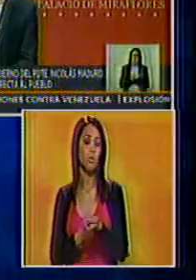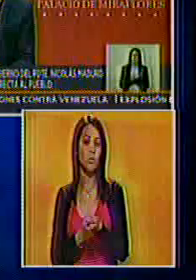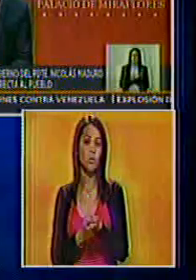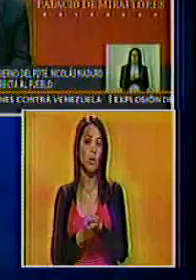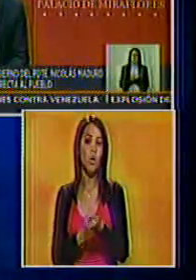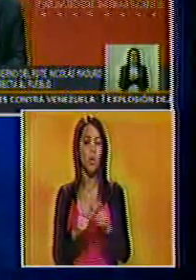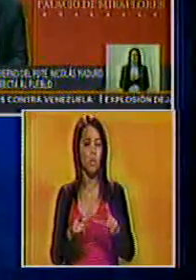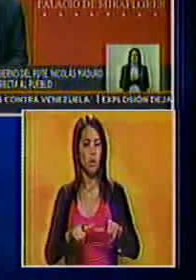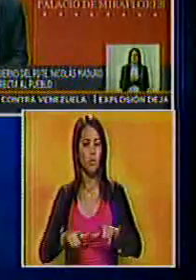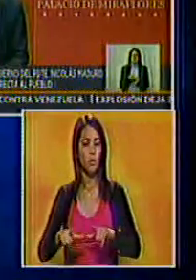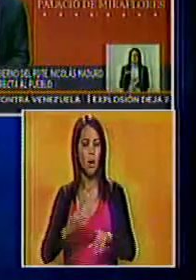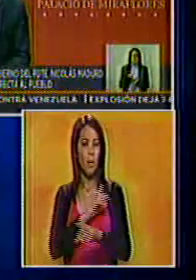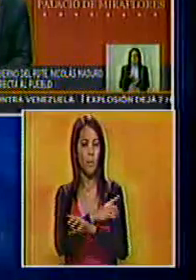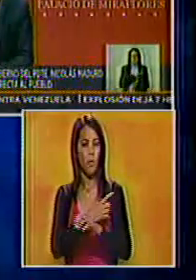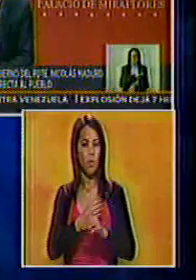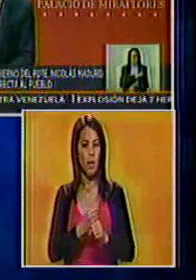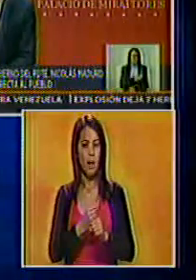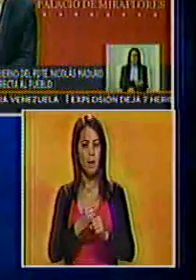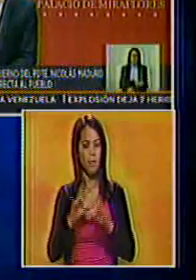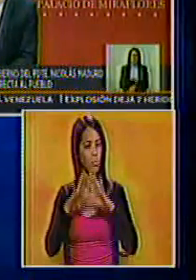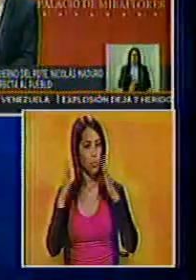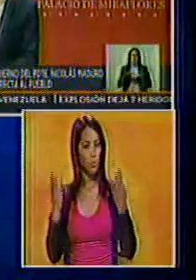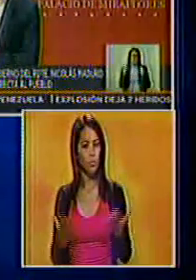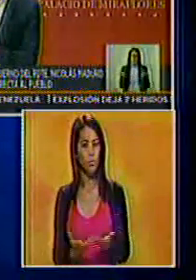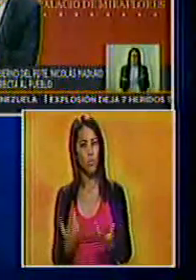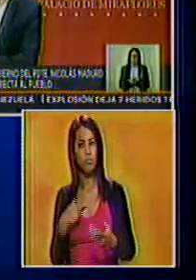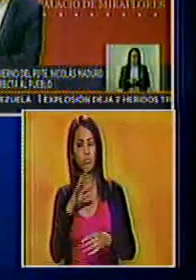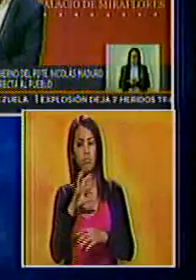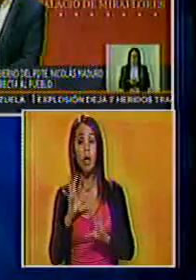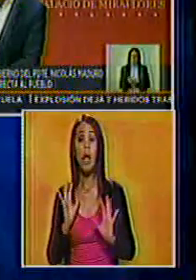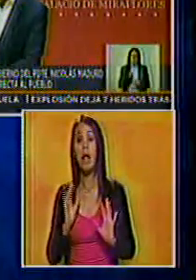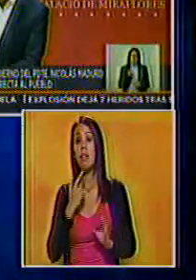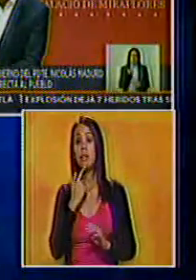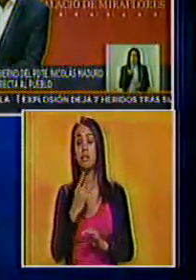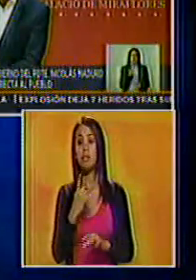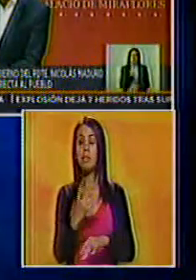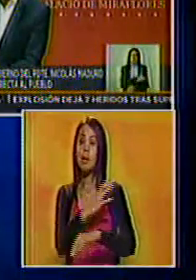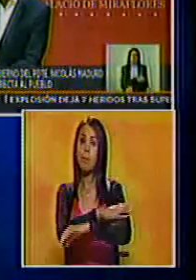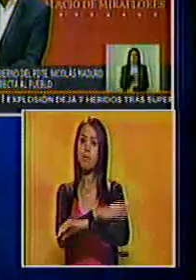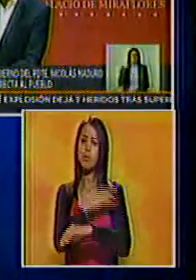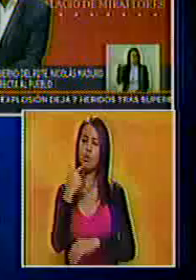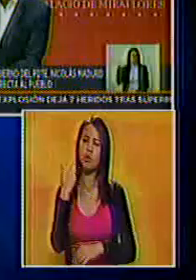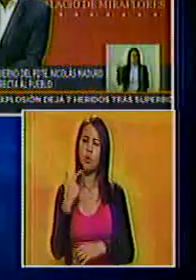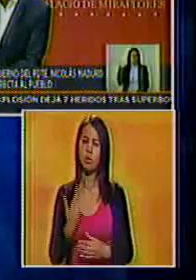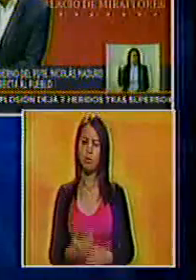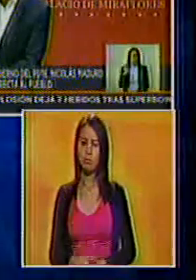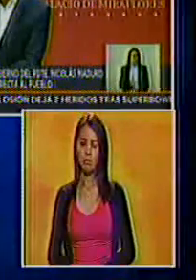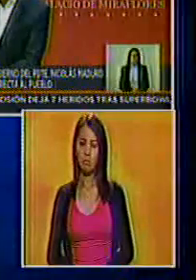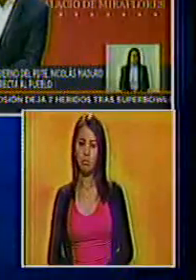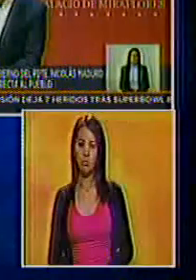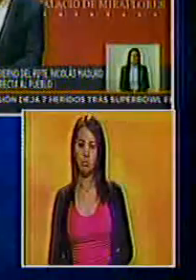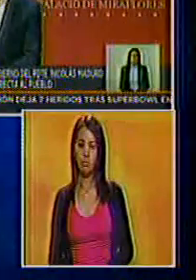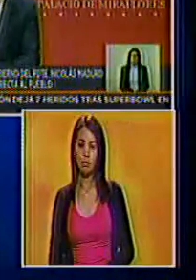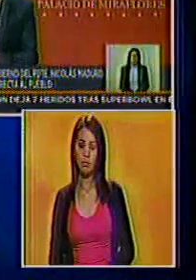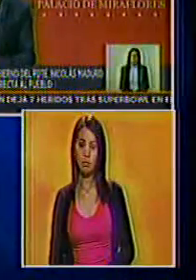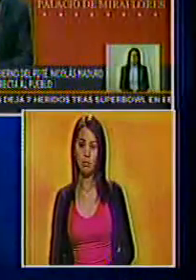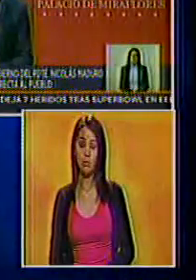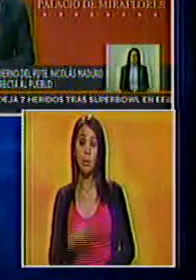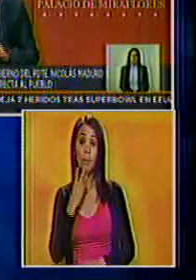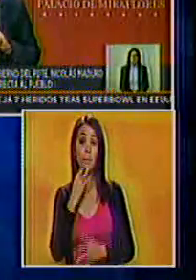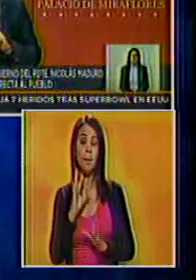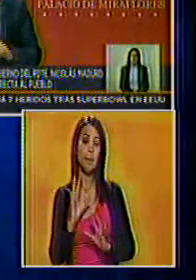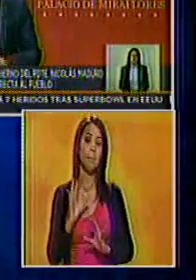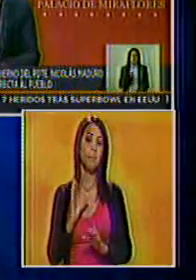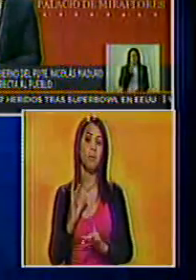los centros de poder mediático del mundo entero, cualquiera diría que es que la oposición se volvió loca, Liz. Si no es porque el País